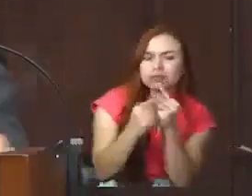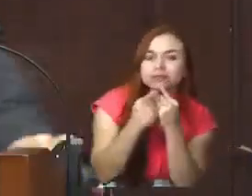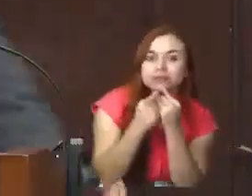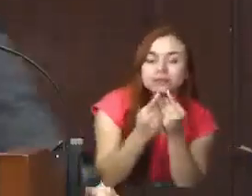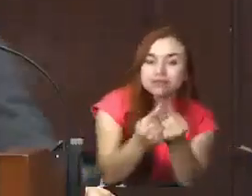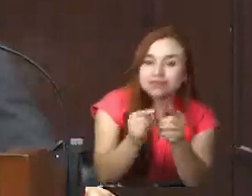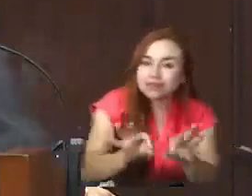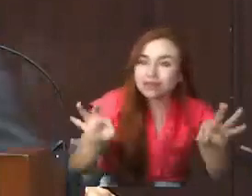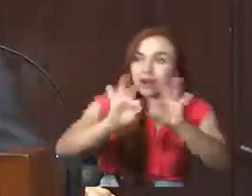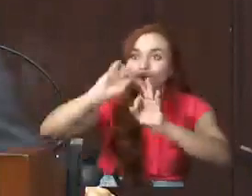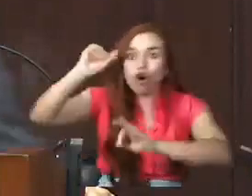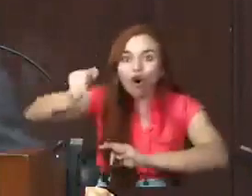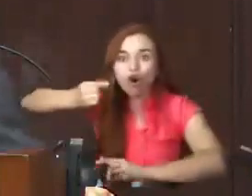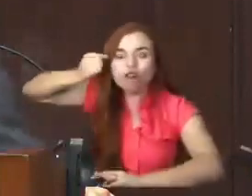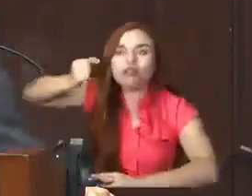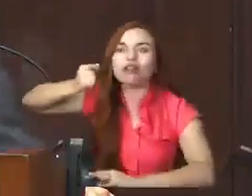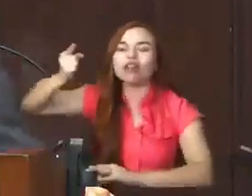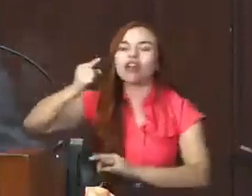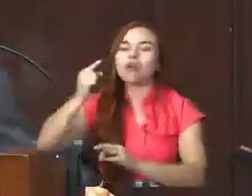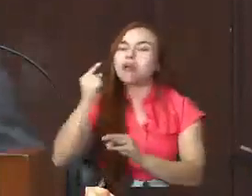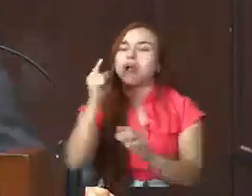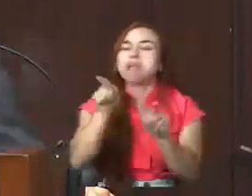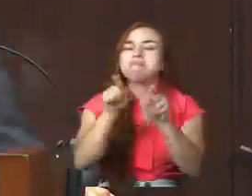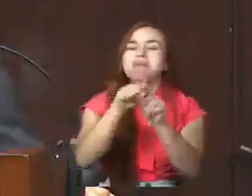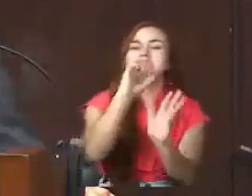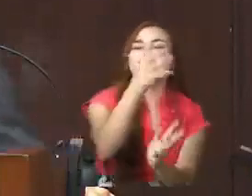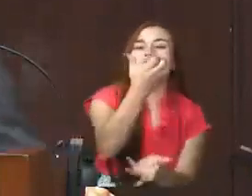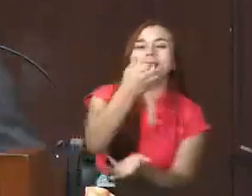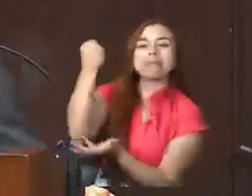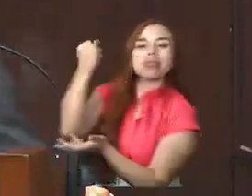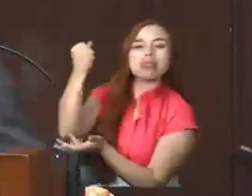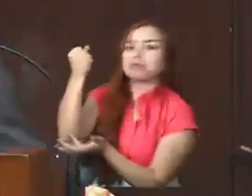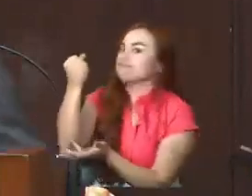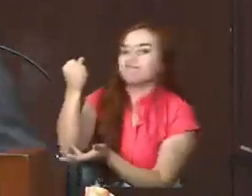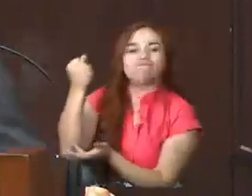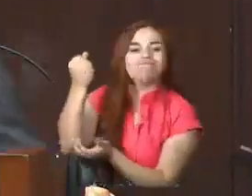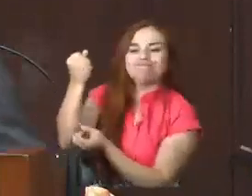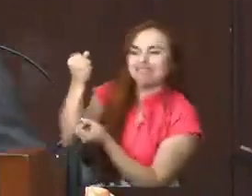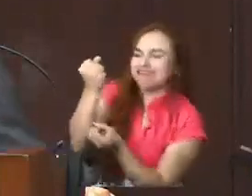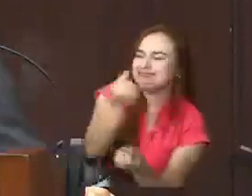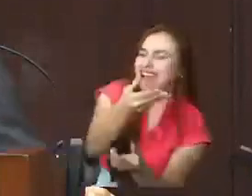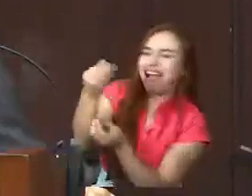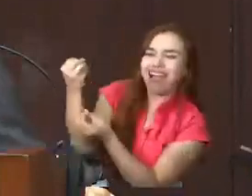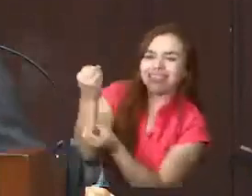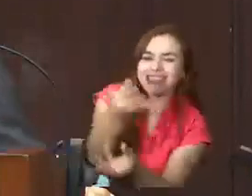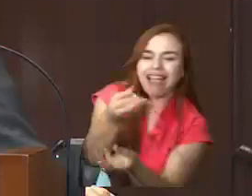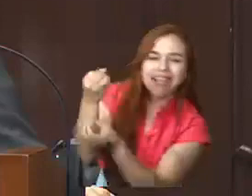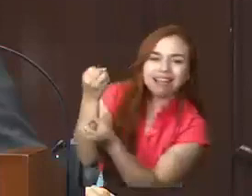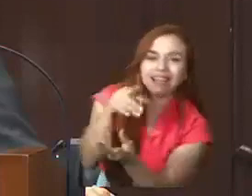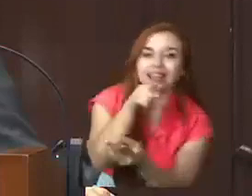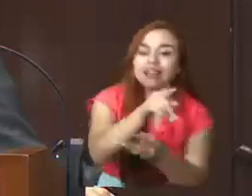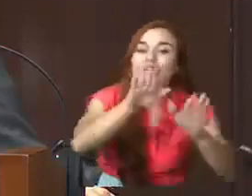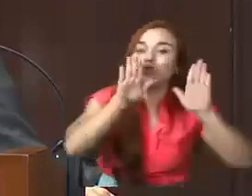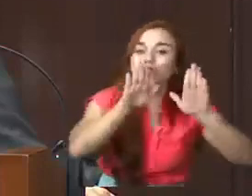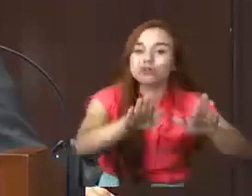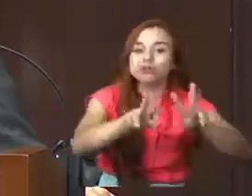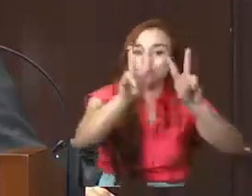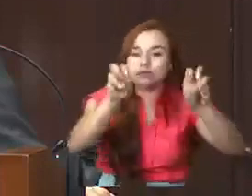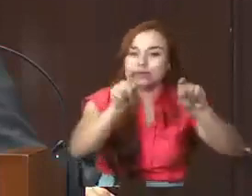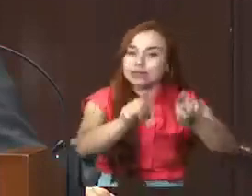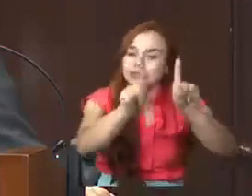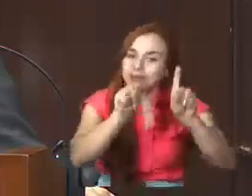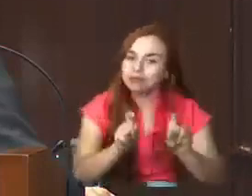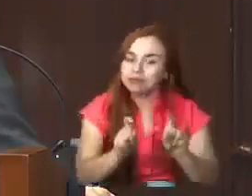en el sector educativo, y que a partir del año 2023 no podrá ser inferior al 6%